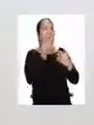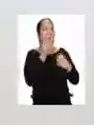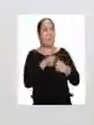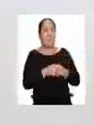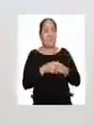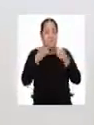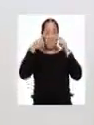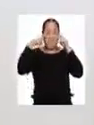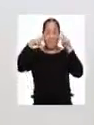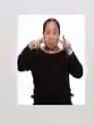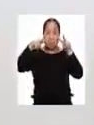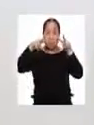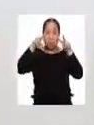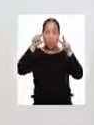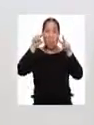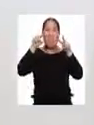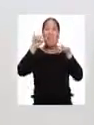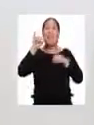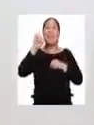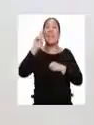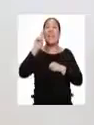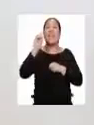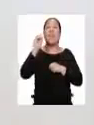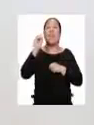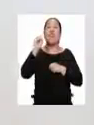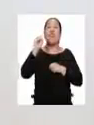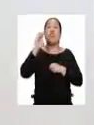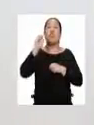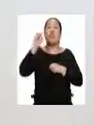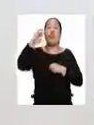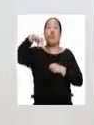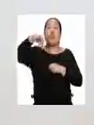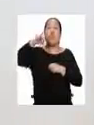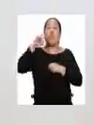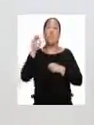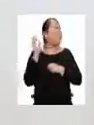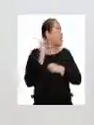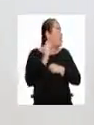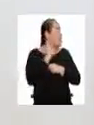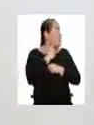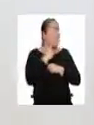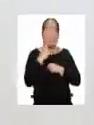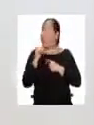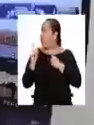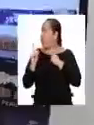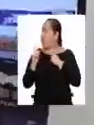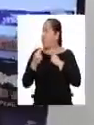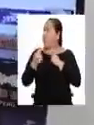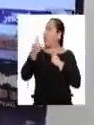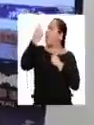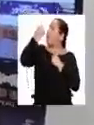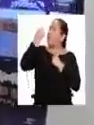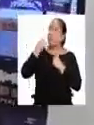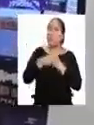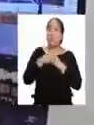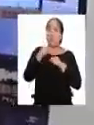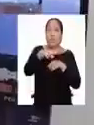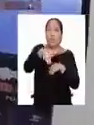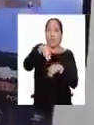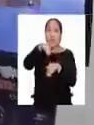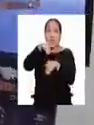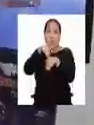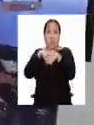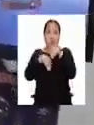visor cuenta con un giroscopio que es más, muy aparte que puedas estar mirando tanto para la izquierda, derecha o hasta atrás, si tú